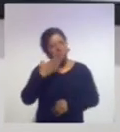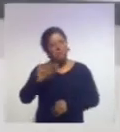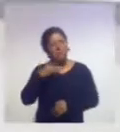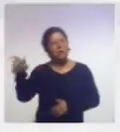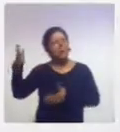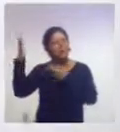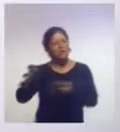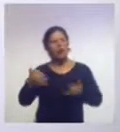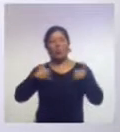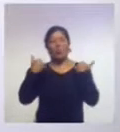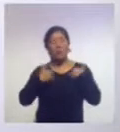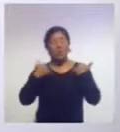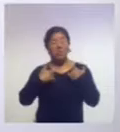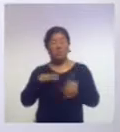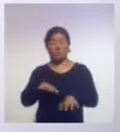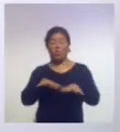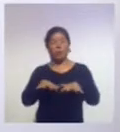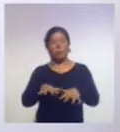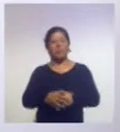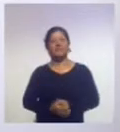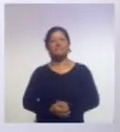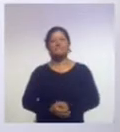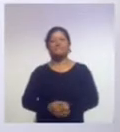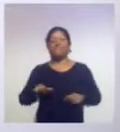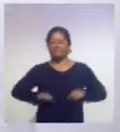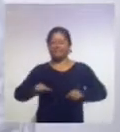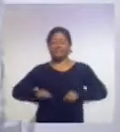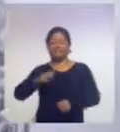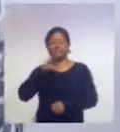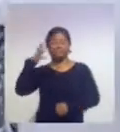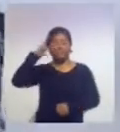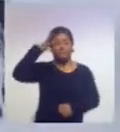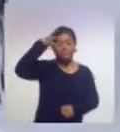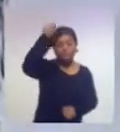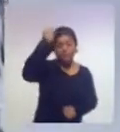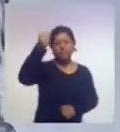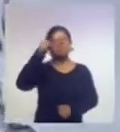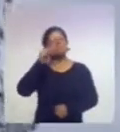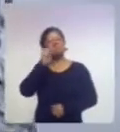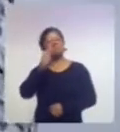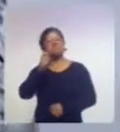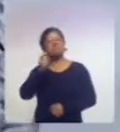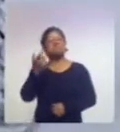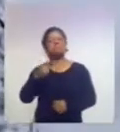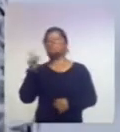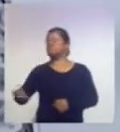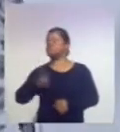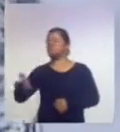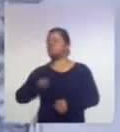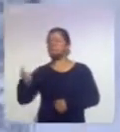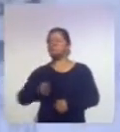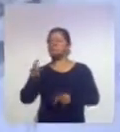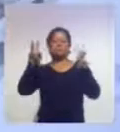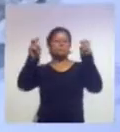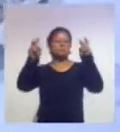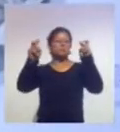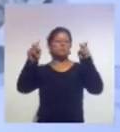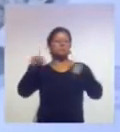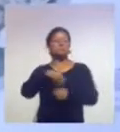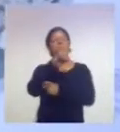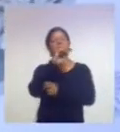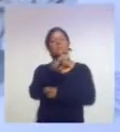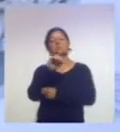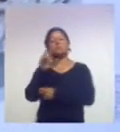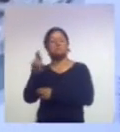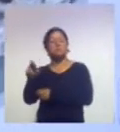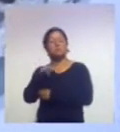muchos jóvenes. Entre las actividades a futuro se encuentra el proyecto Ciclo de la curadora Laura Reséndiz y Amílcar Rivera impartirá por